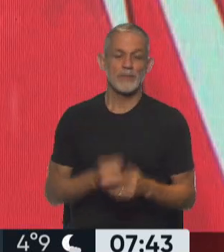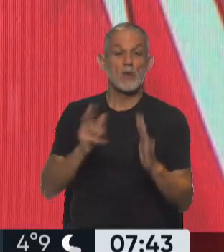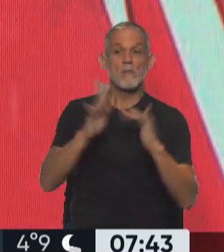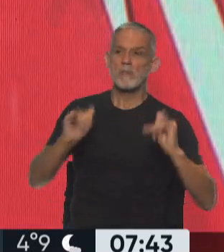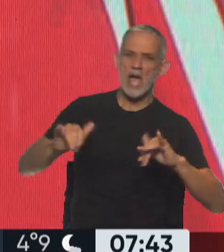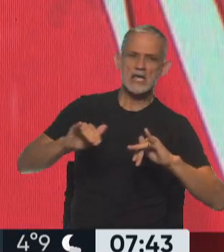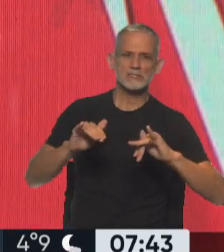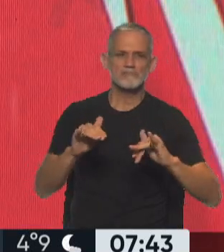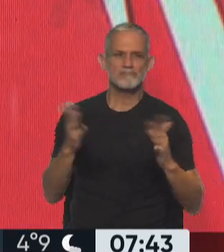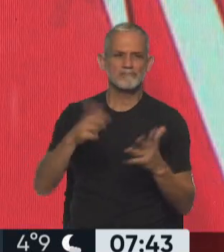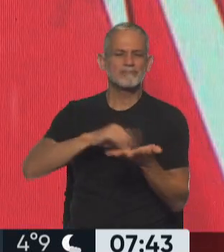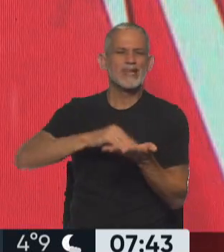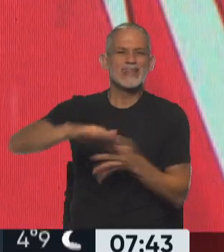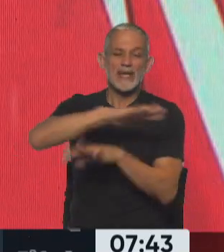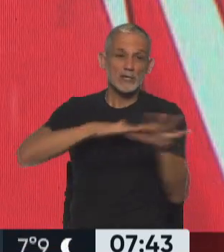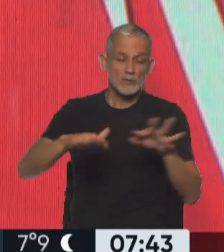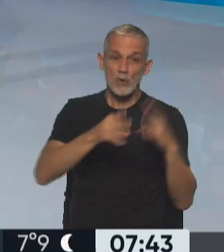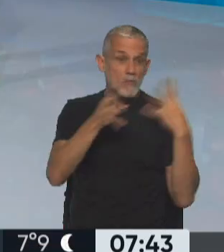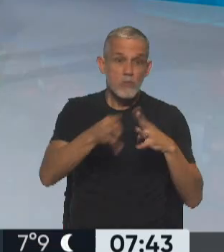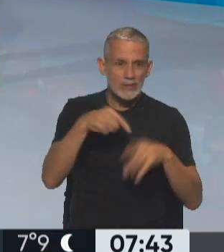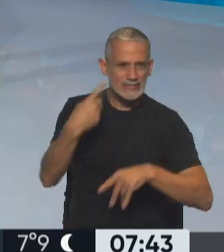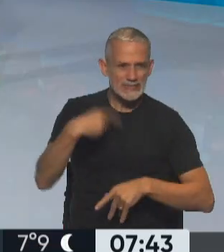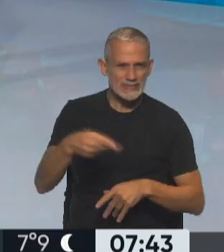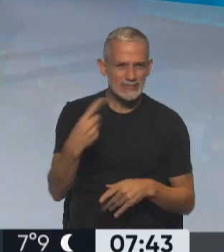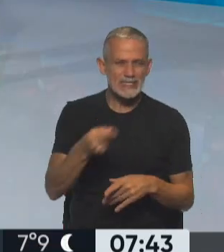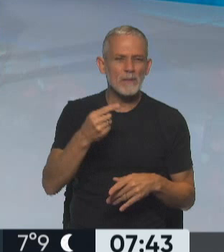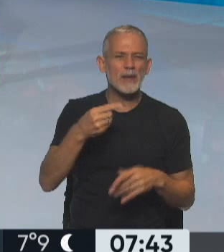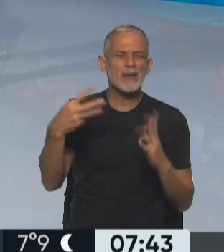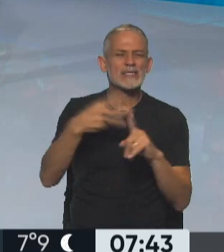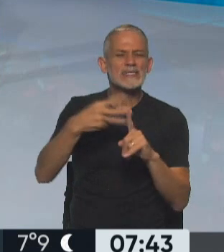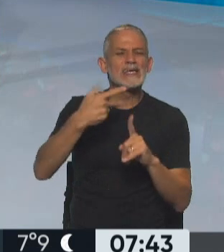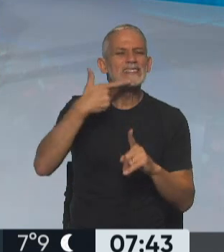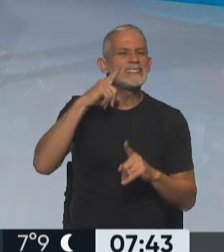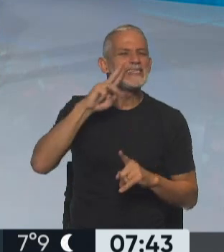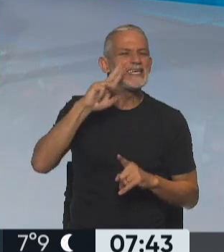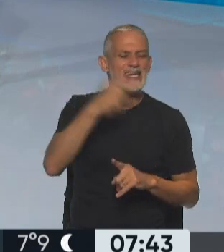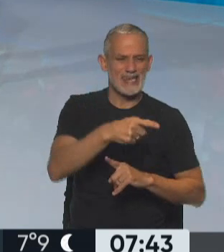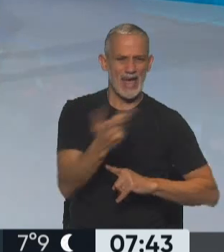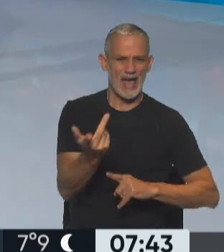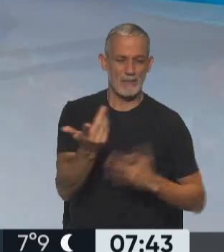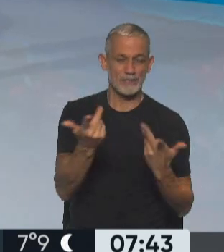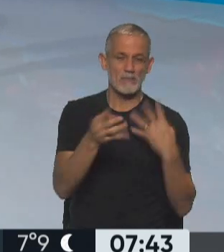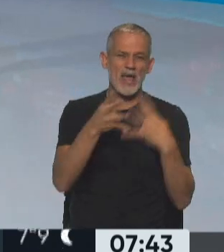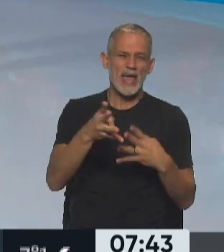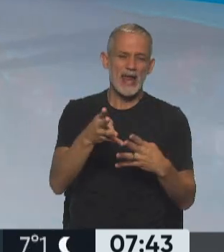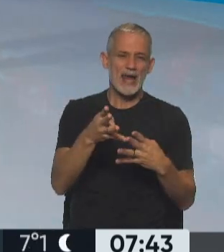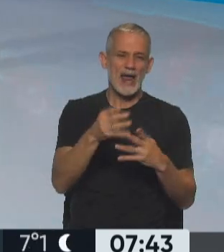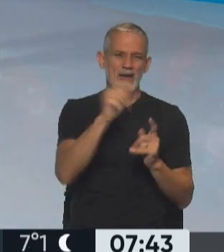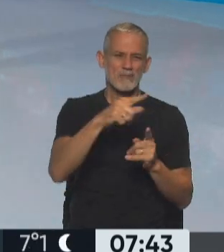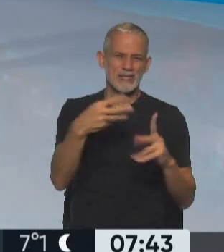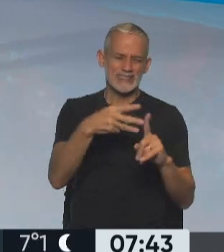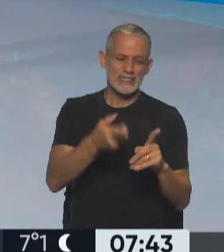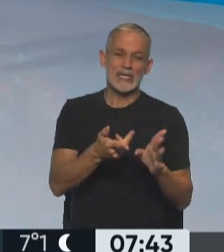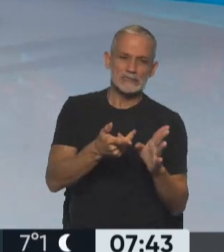último tiempo en un territorio muy conflictivo para Turquía, que ha sido Siria, ¿no? O sea, dentro de todo, la guerra civil en aquel país